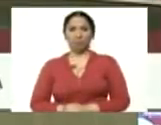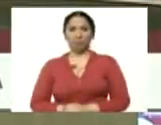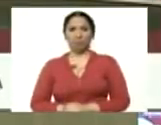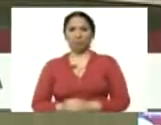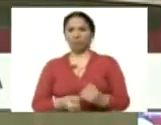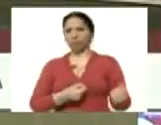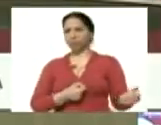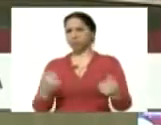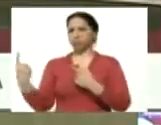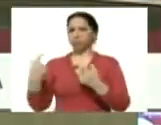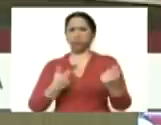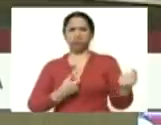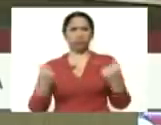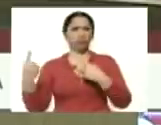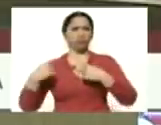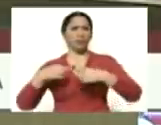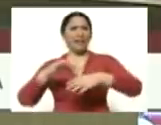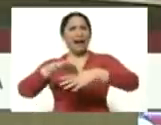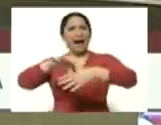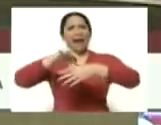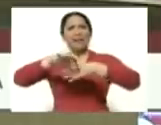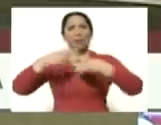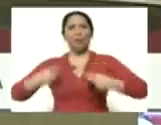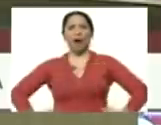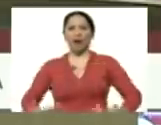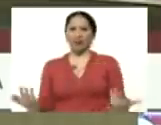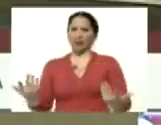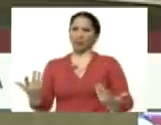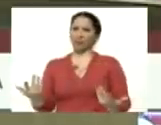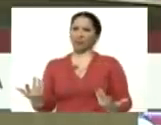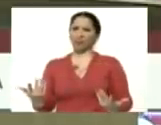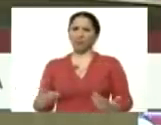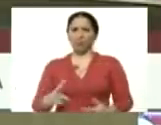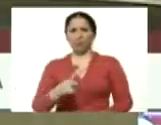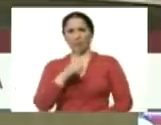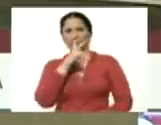Traficantes de carne humana es lo que son ustedes.